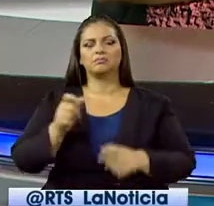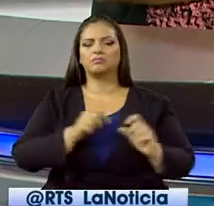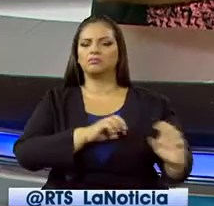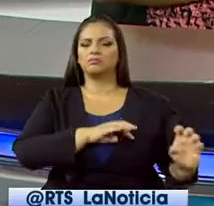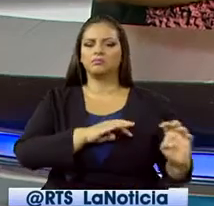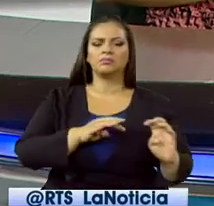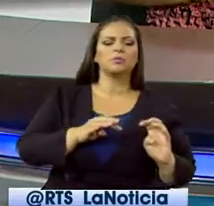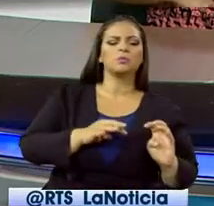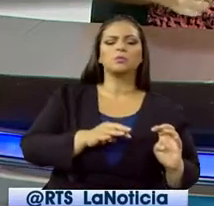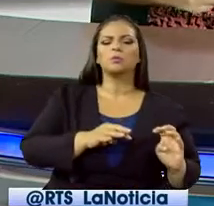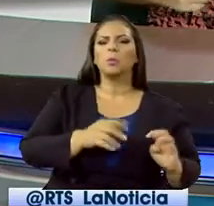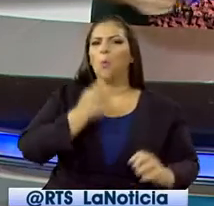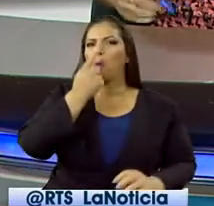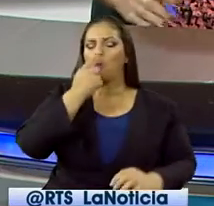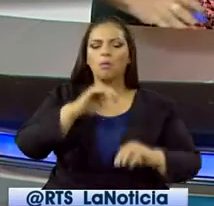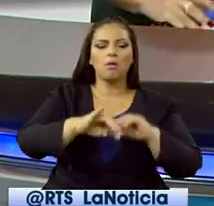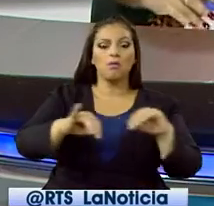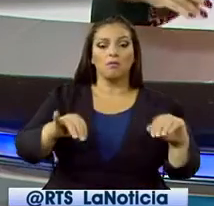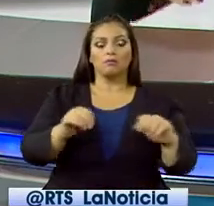sector.